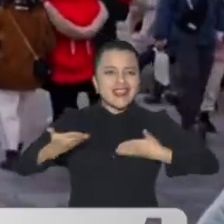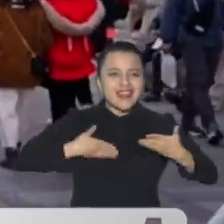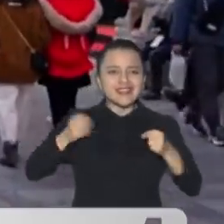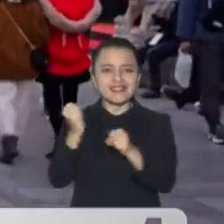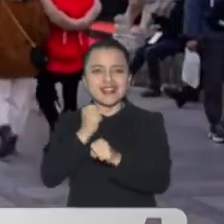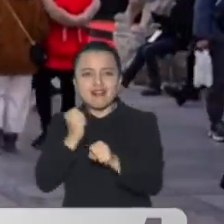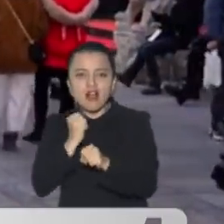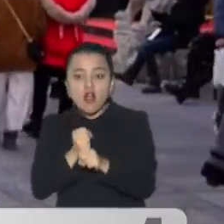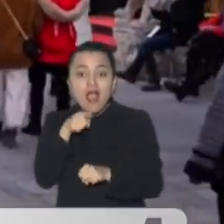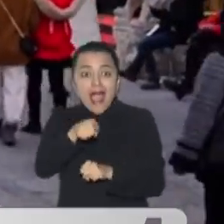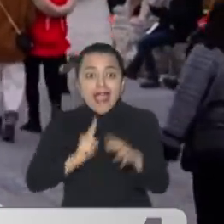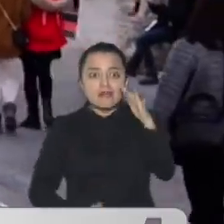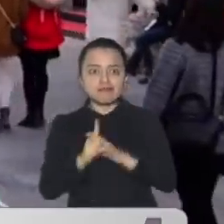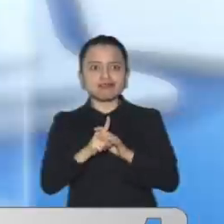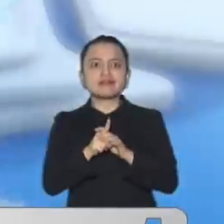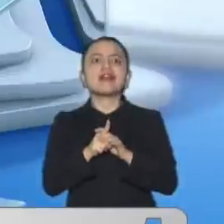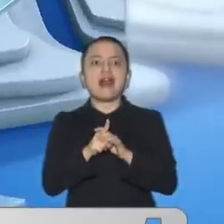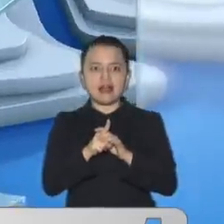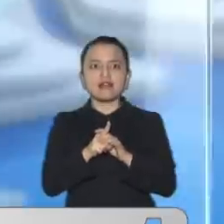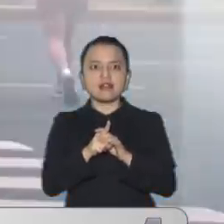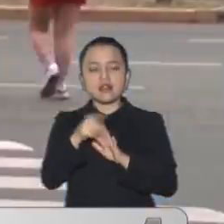cree que surgió la enfermedad.